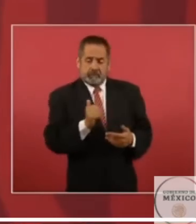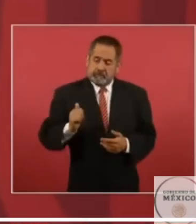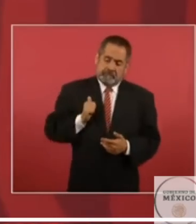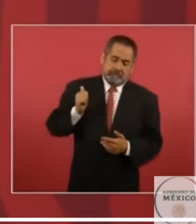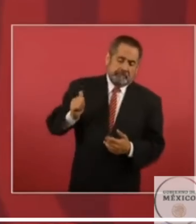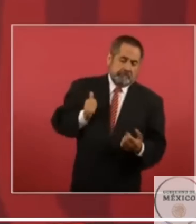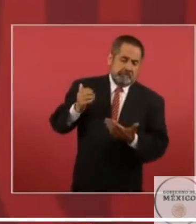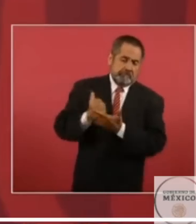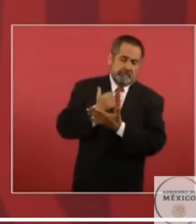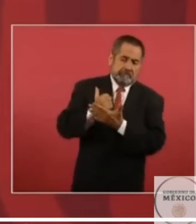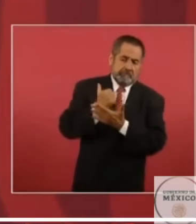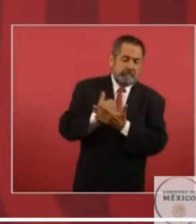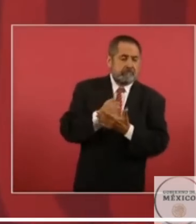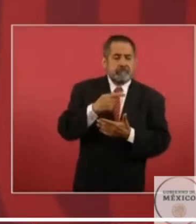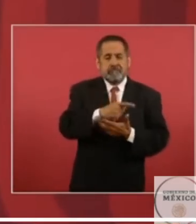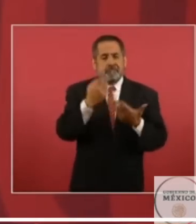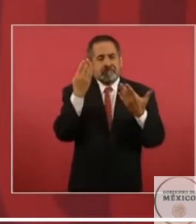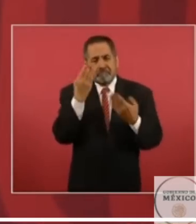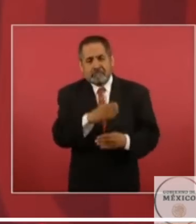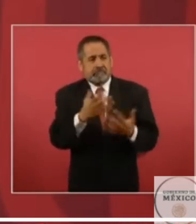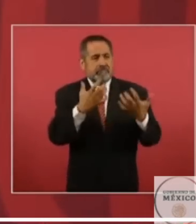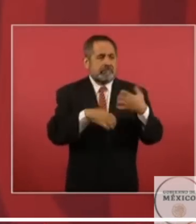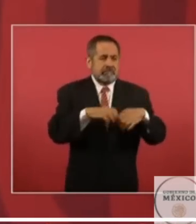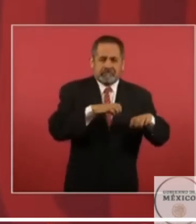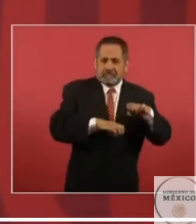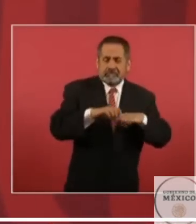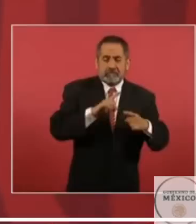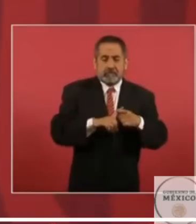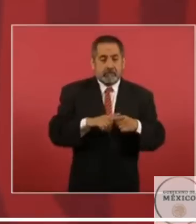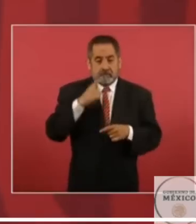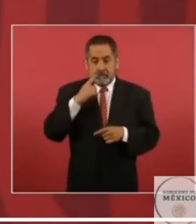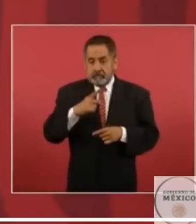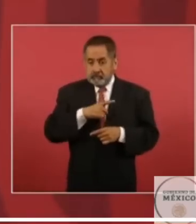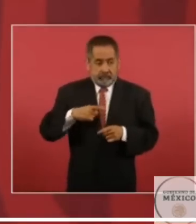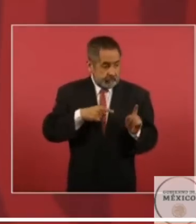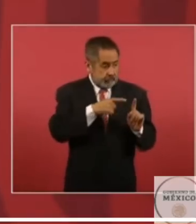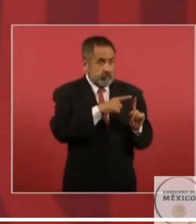grandes empresas, a los bancos, y convierten las deudas